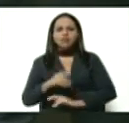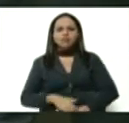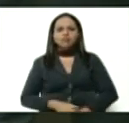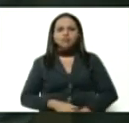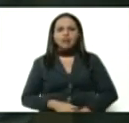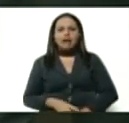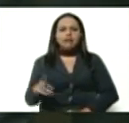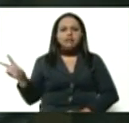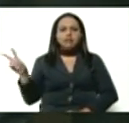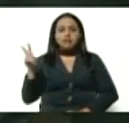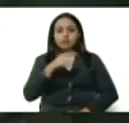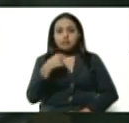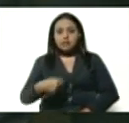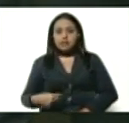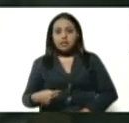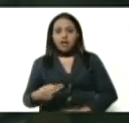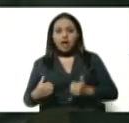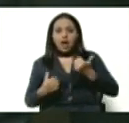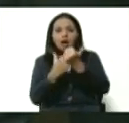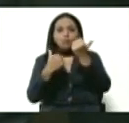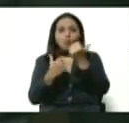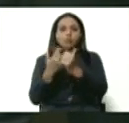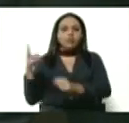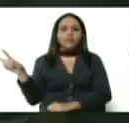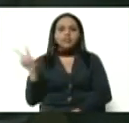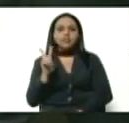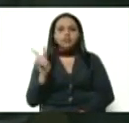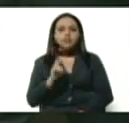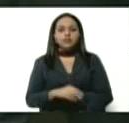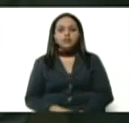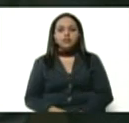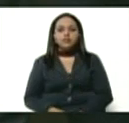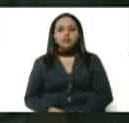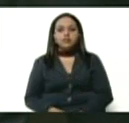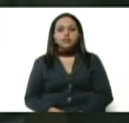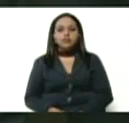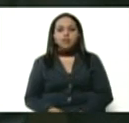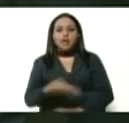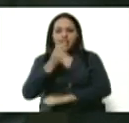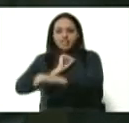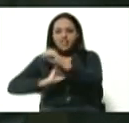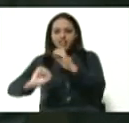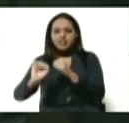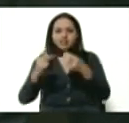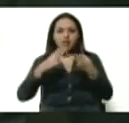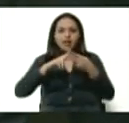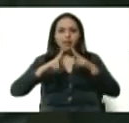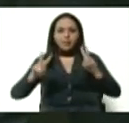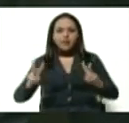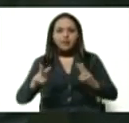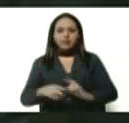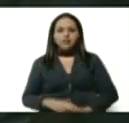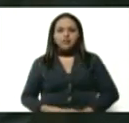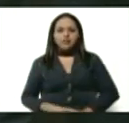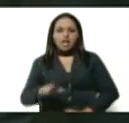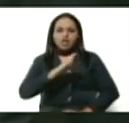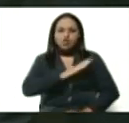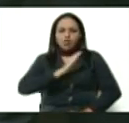China apoya a Venezuela en su defensa de la paz, de la